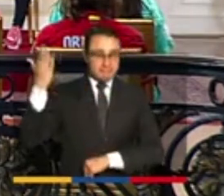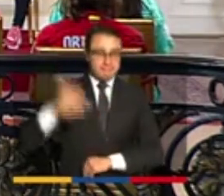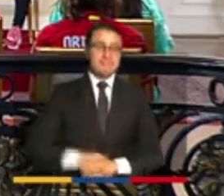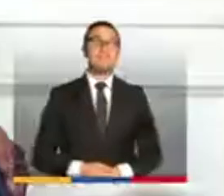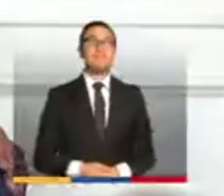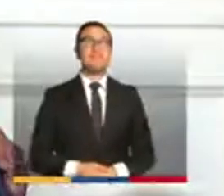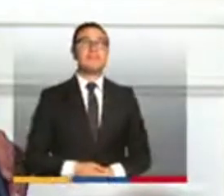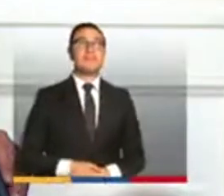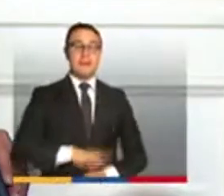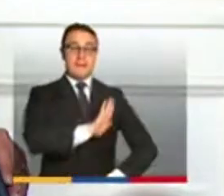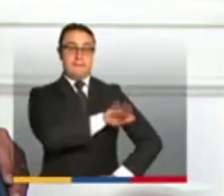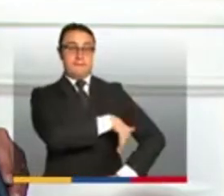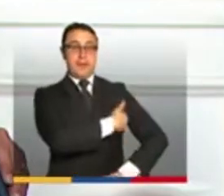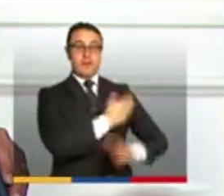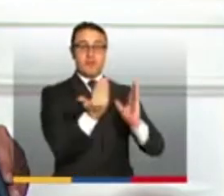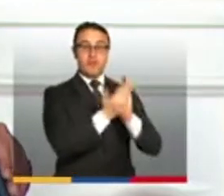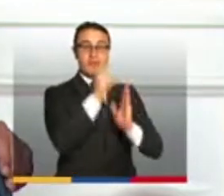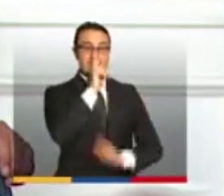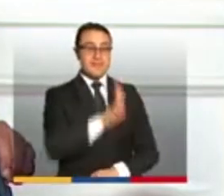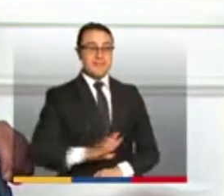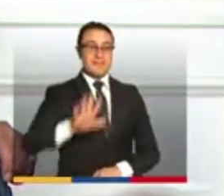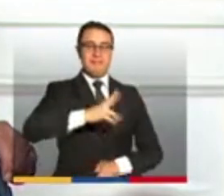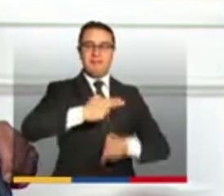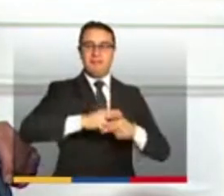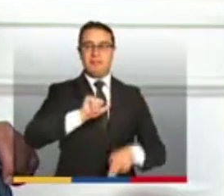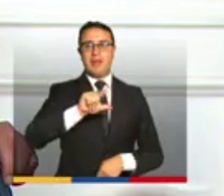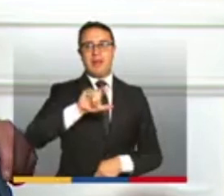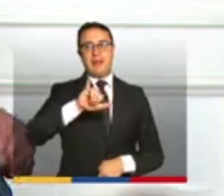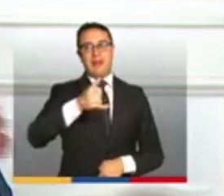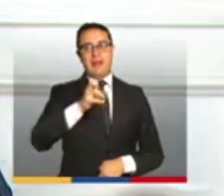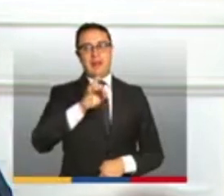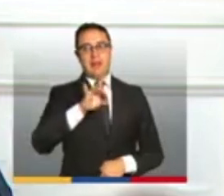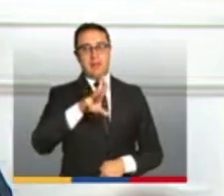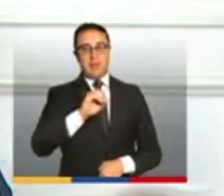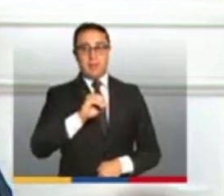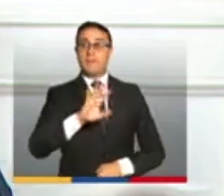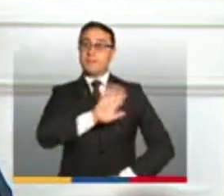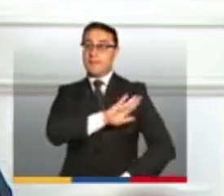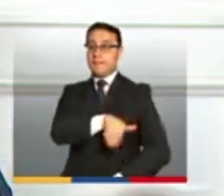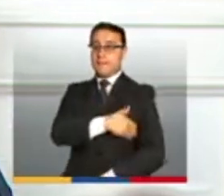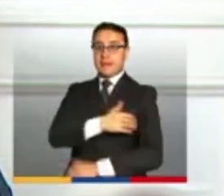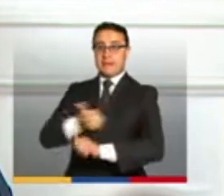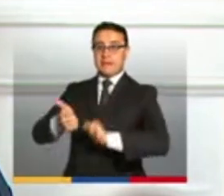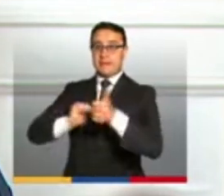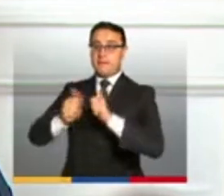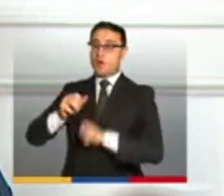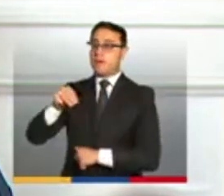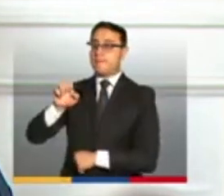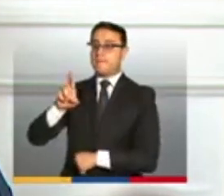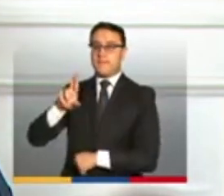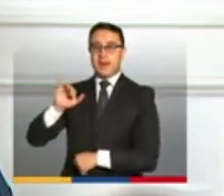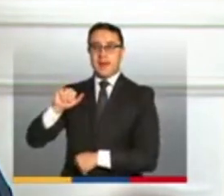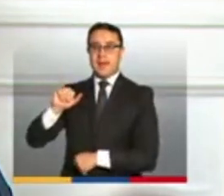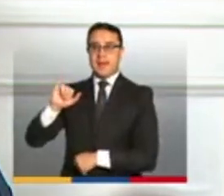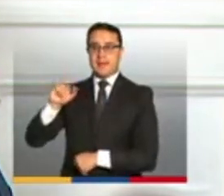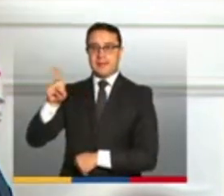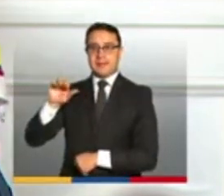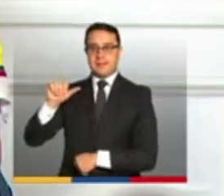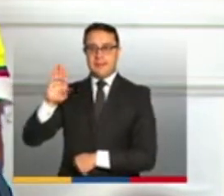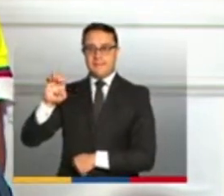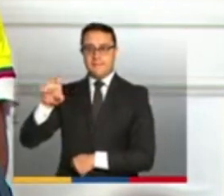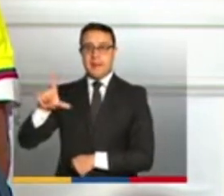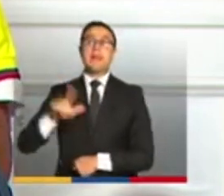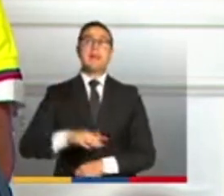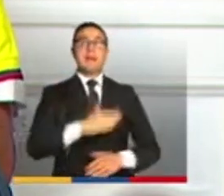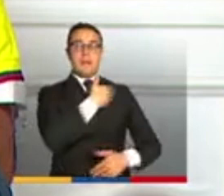Nacional, Alejandro Gaviria. La ministra del Deporte, María Isabel Urrutia. Presidente de la Federación